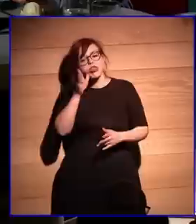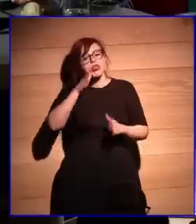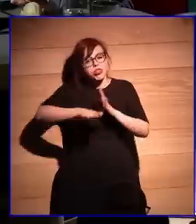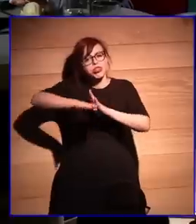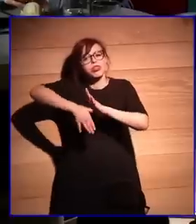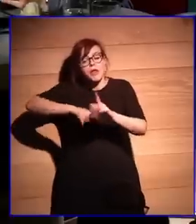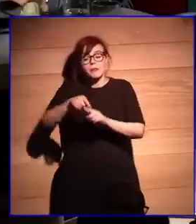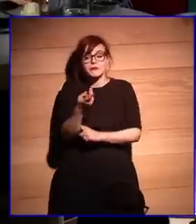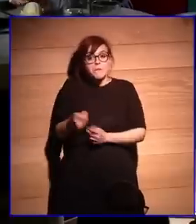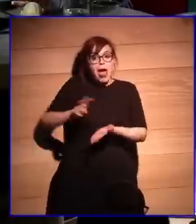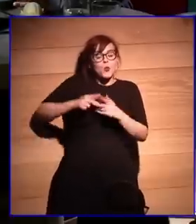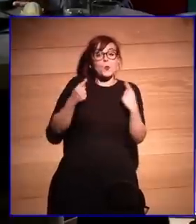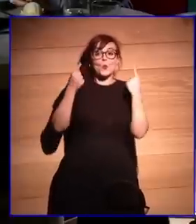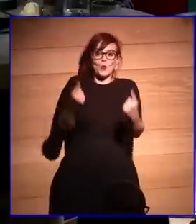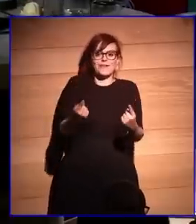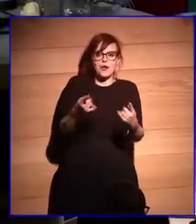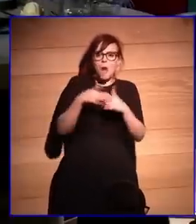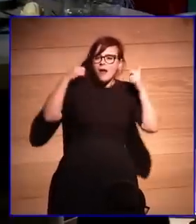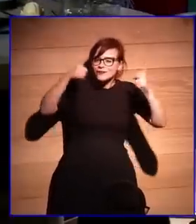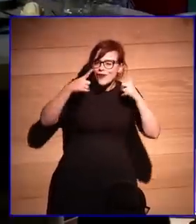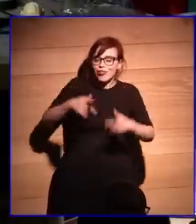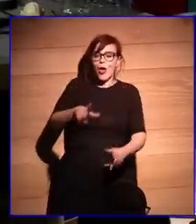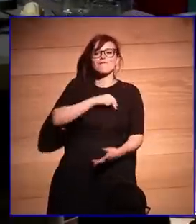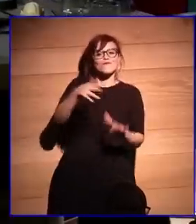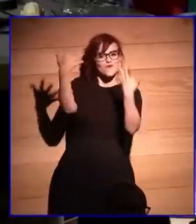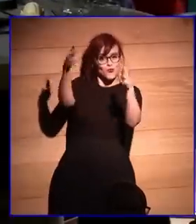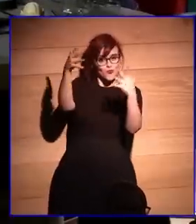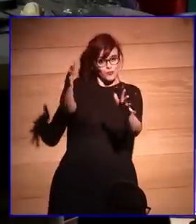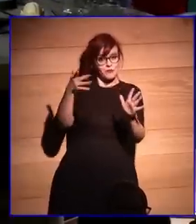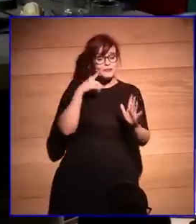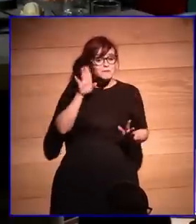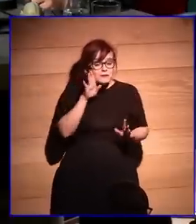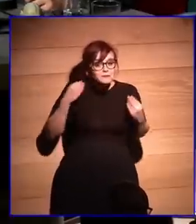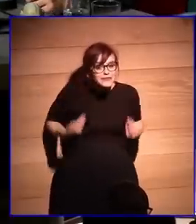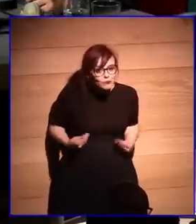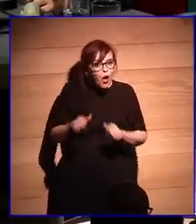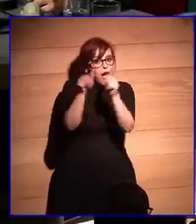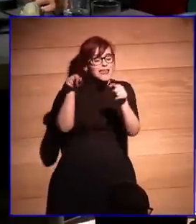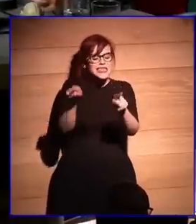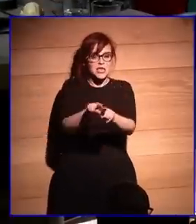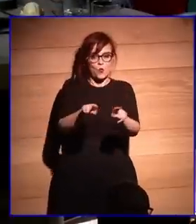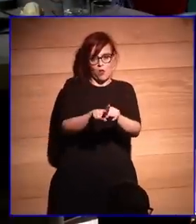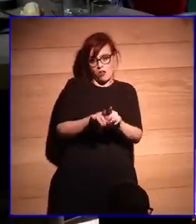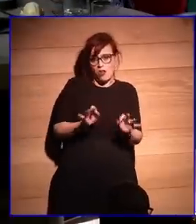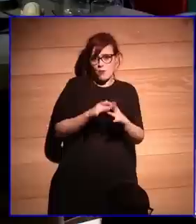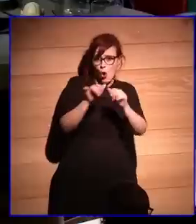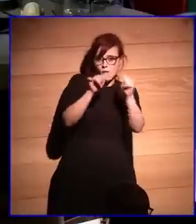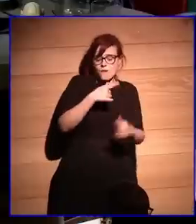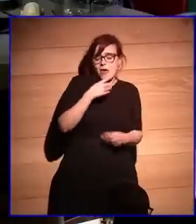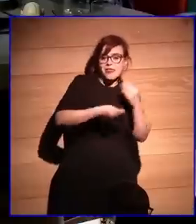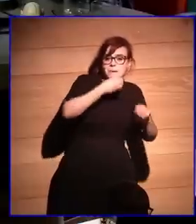completamente automática, de forma completamente mecánica, porque esa es su programación, esa es su configuración, en realidad